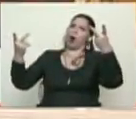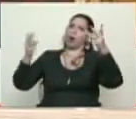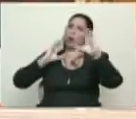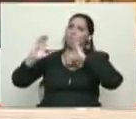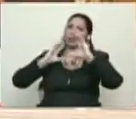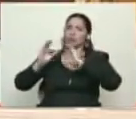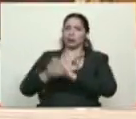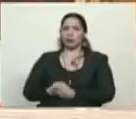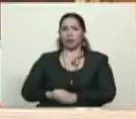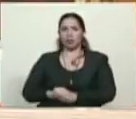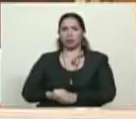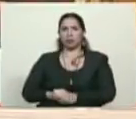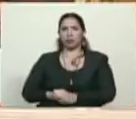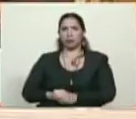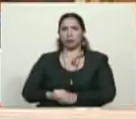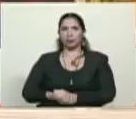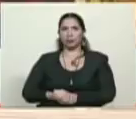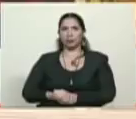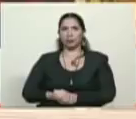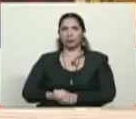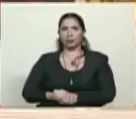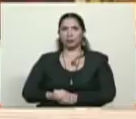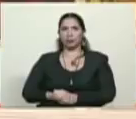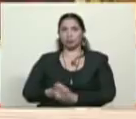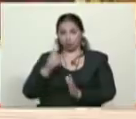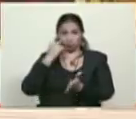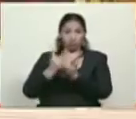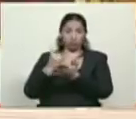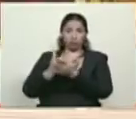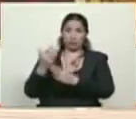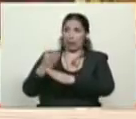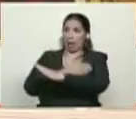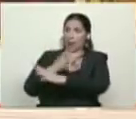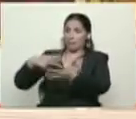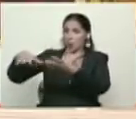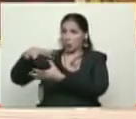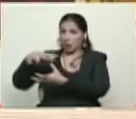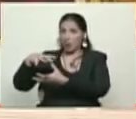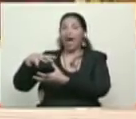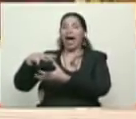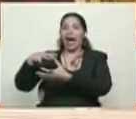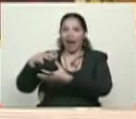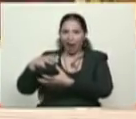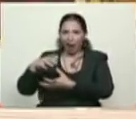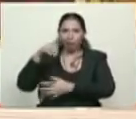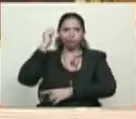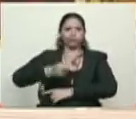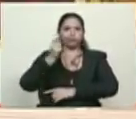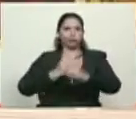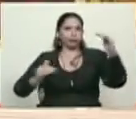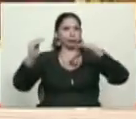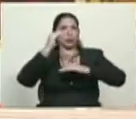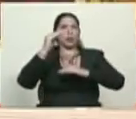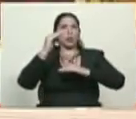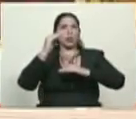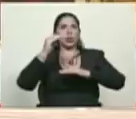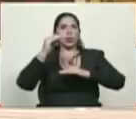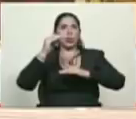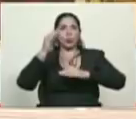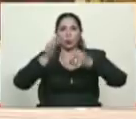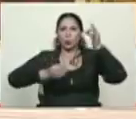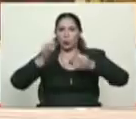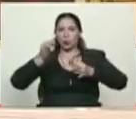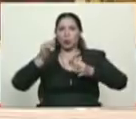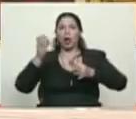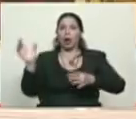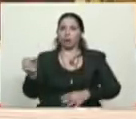comunicacional, notoria. Y ante esa situación, el tribunal sacó una sentencia citándome a cumplir el